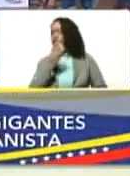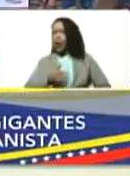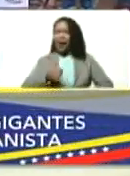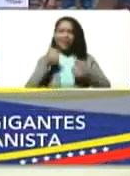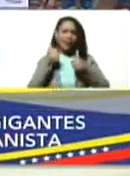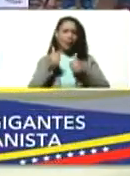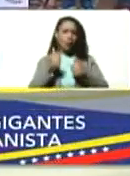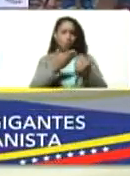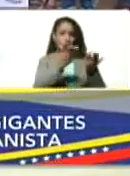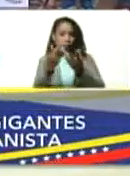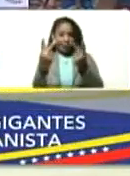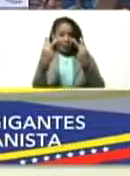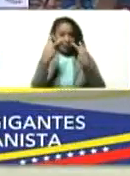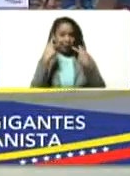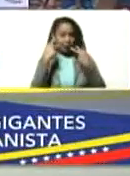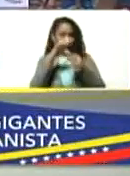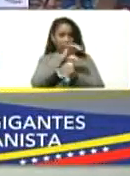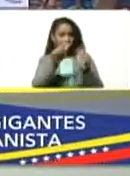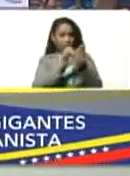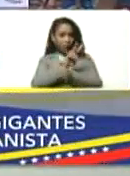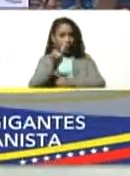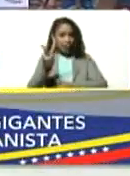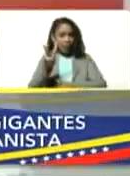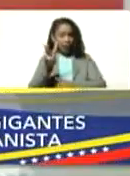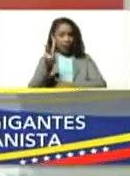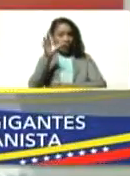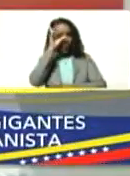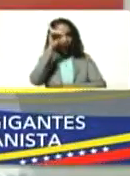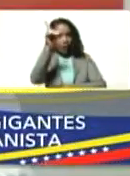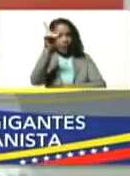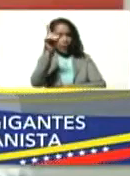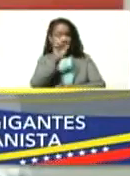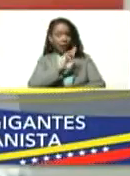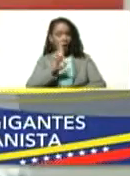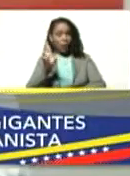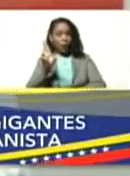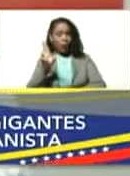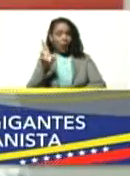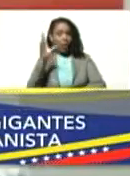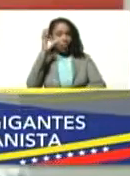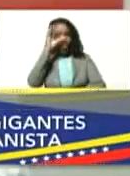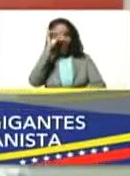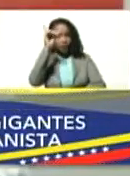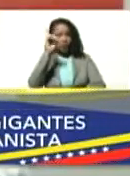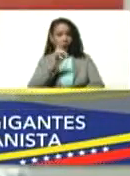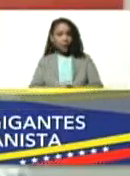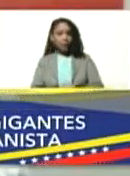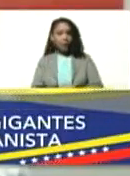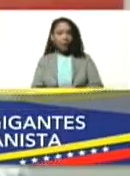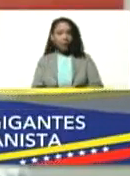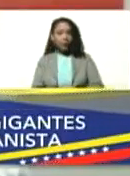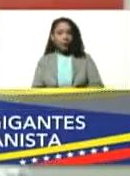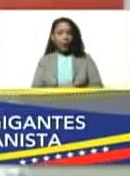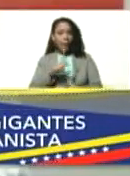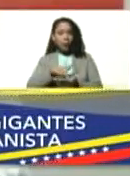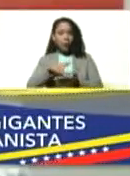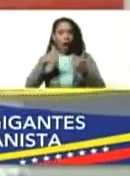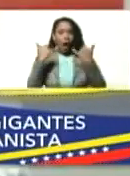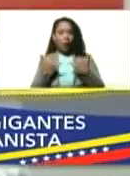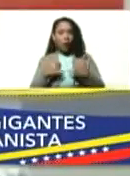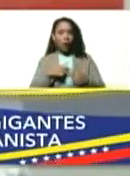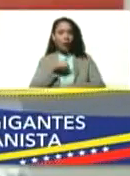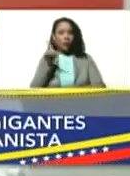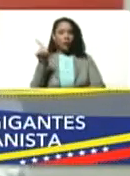Fíjense ustedes, ¿no? La vicepresidenta ejecutiva de la República, Delcy Rodríguez Gómez, presente, apareció